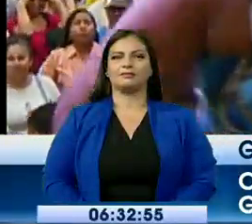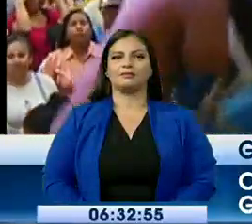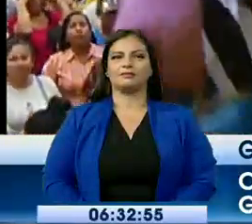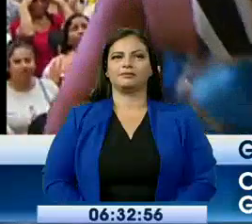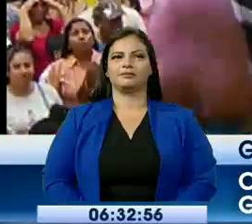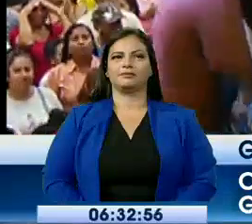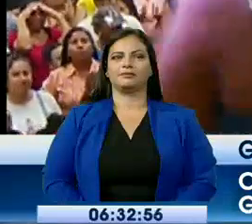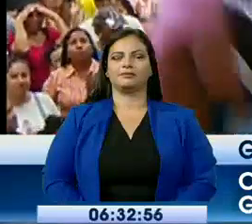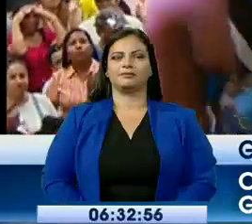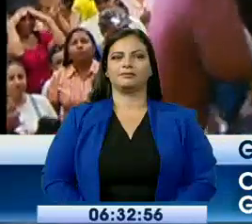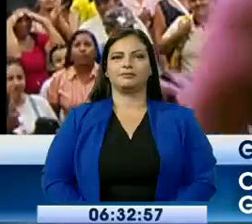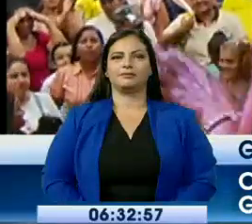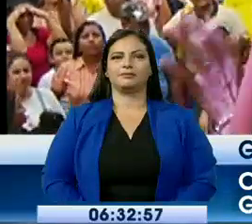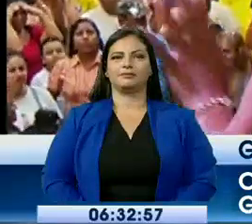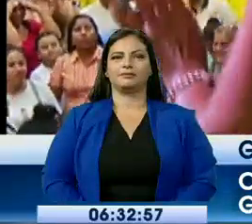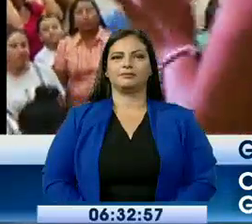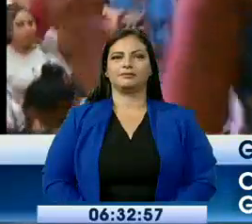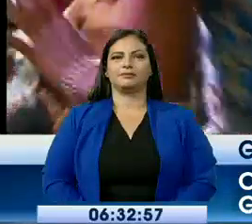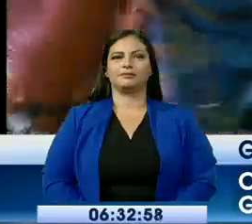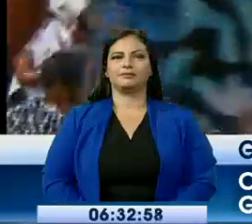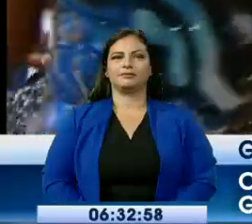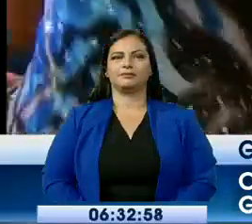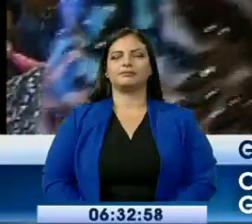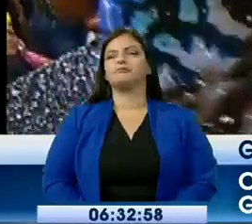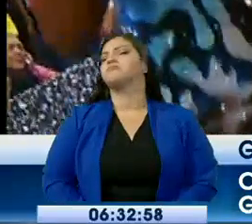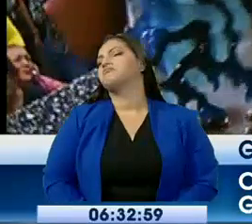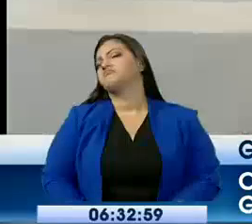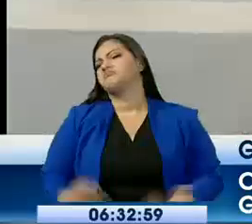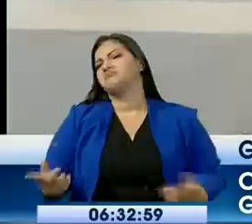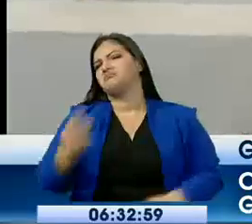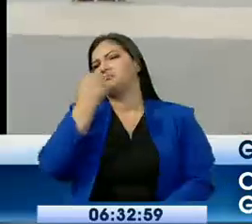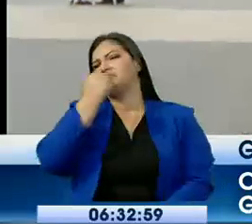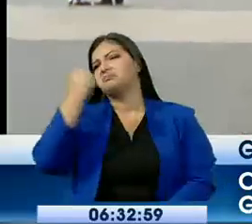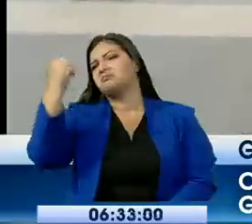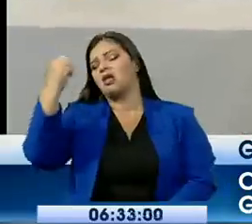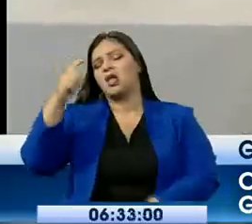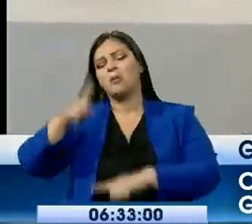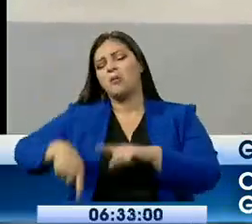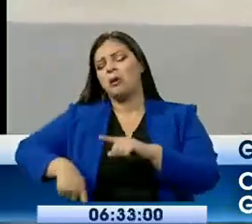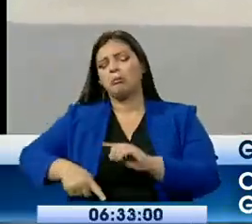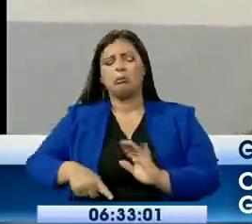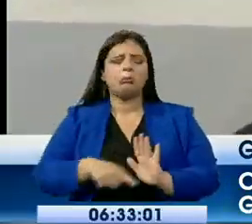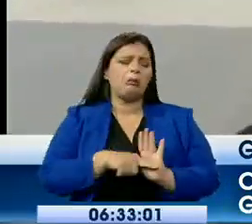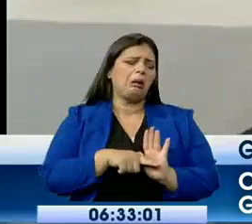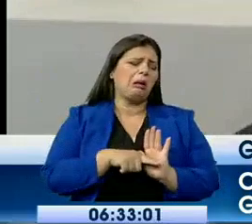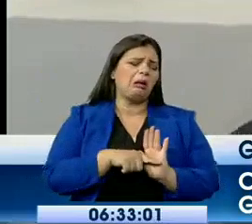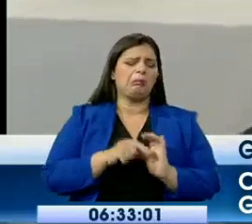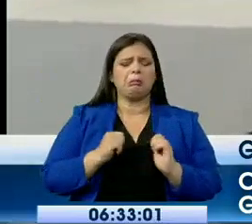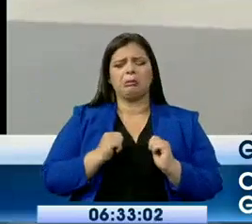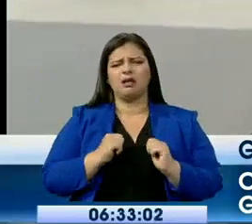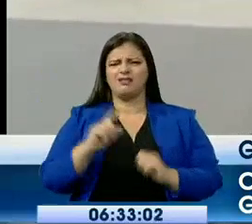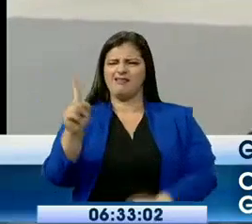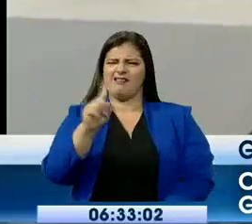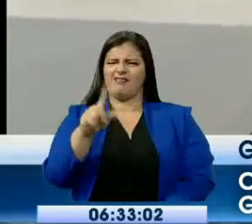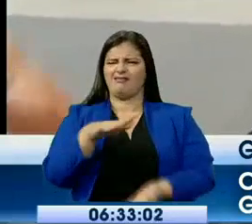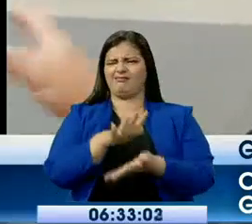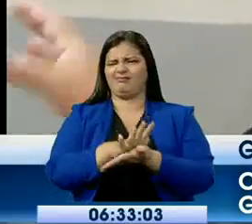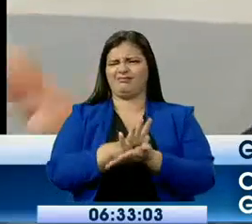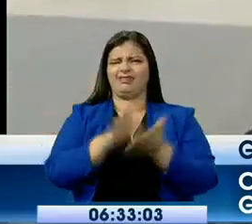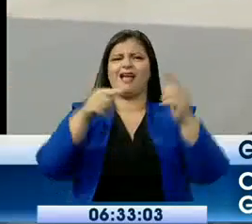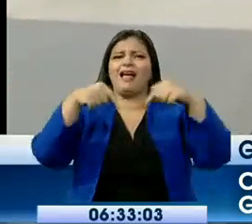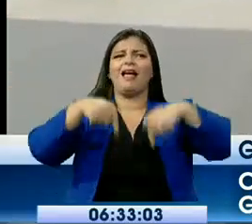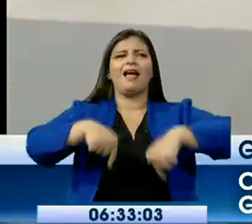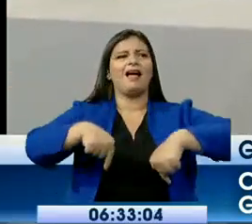Está muy bueno para la gente que no sale a las playas porque hay mucha gente. Aquí está